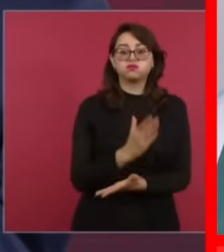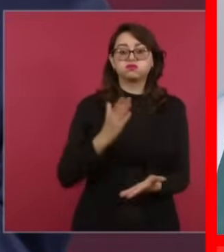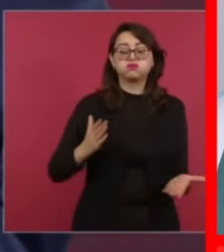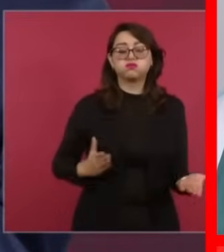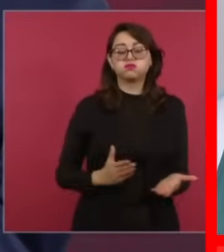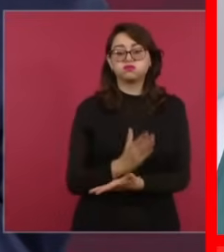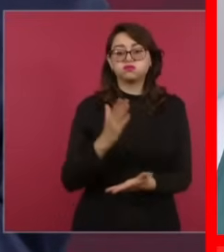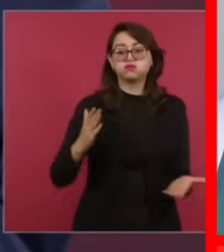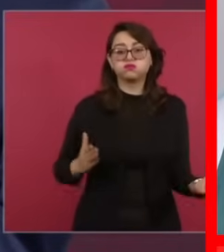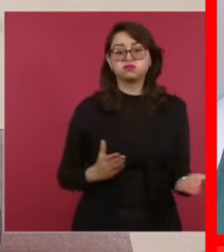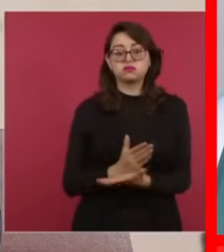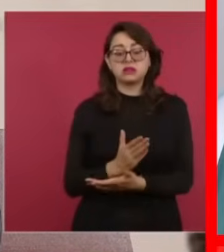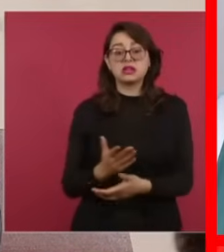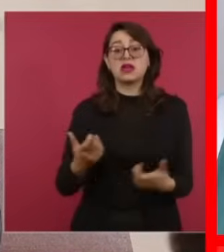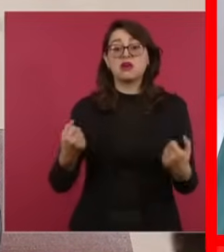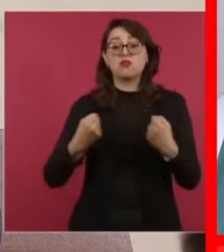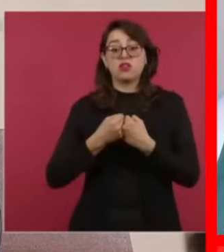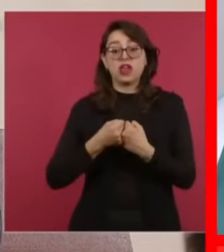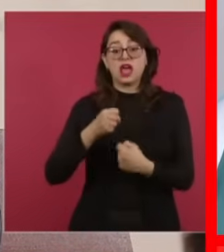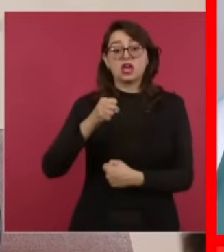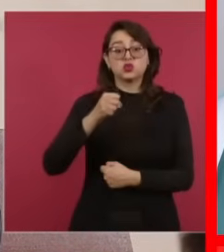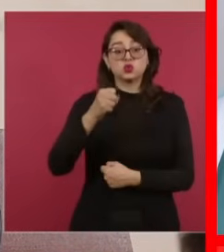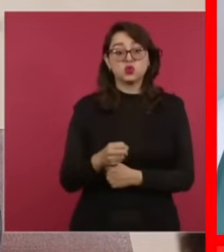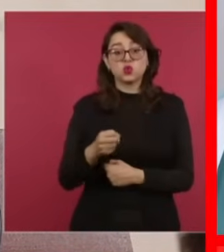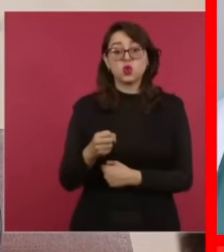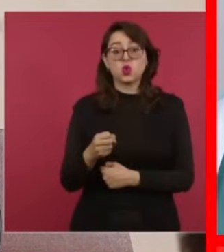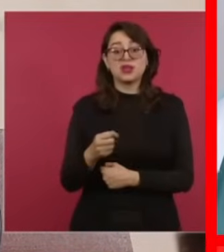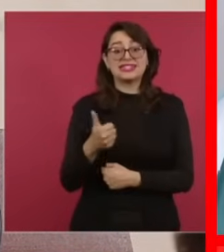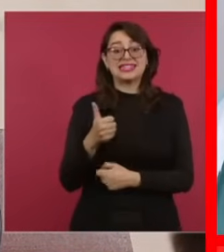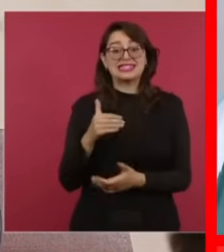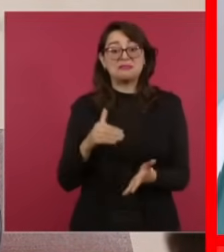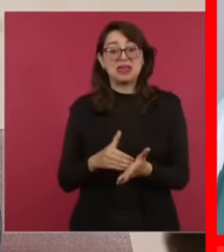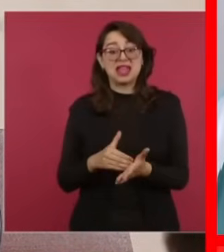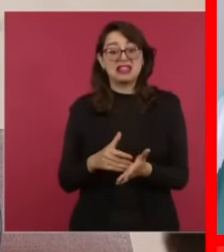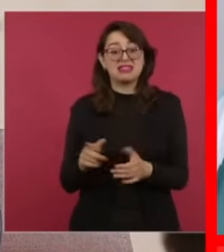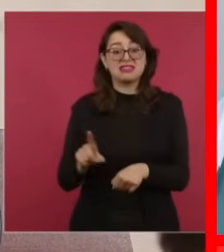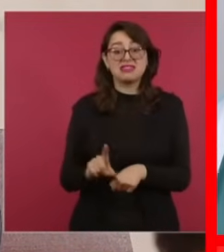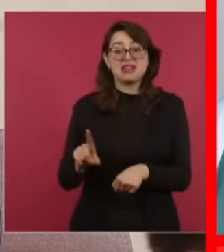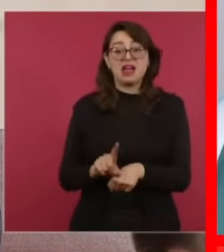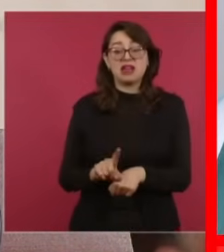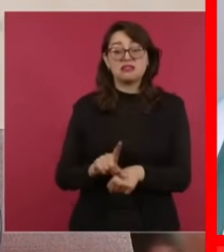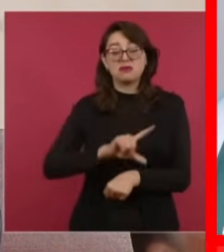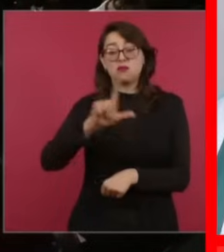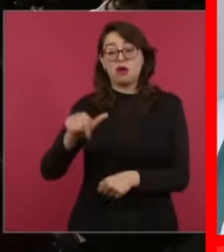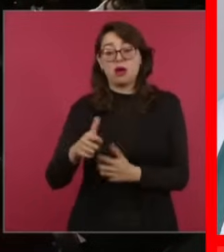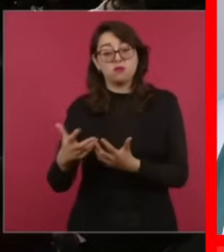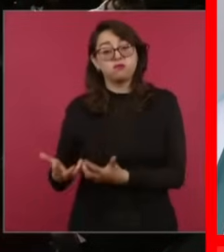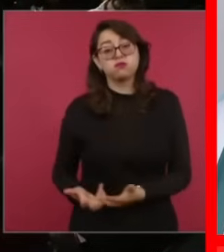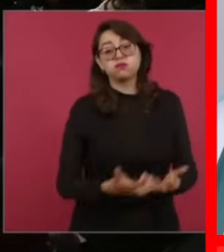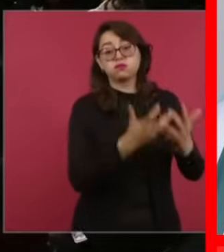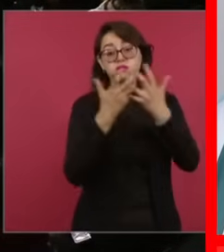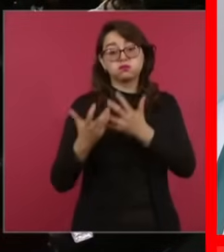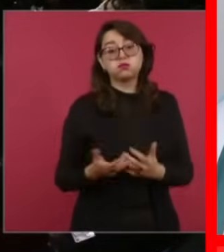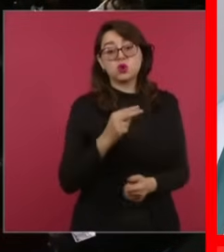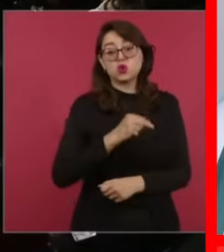esos 1 fideicomisos que se pretenden quitar al poder judicial solamente se se benefician eh